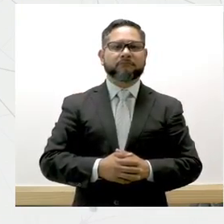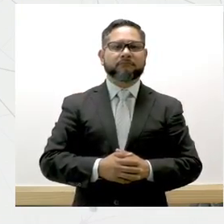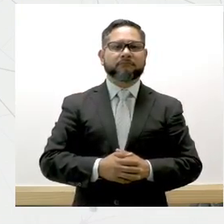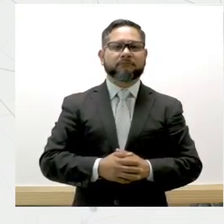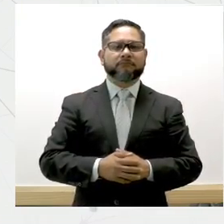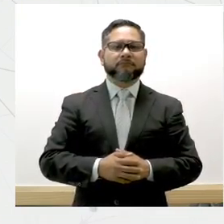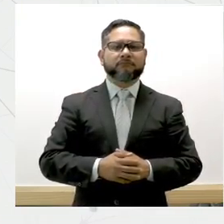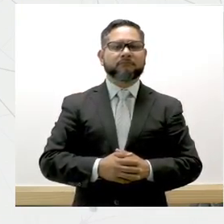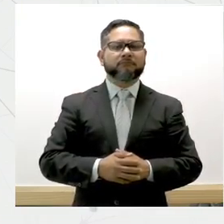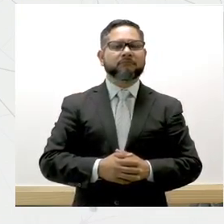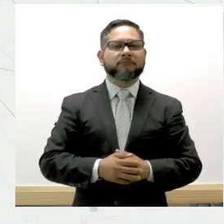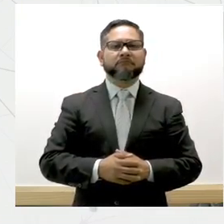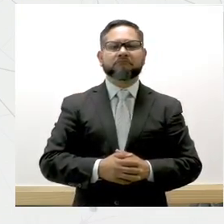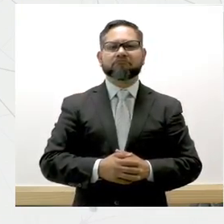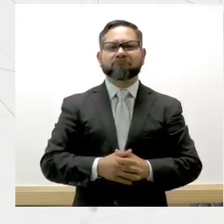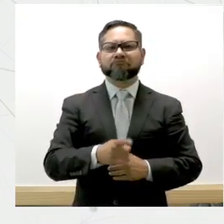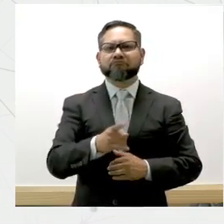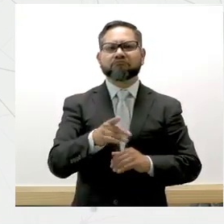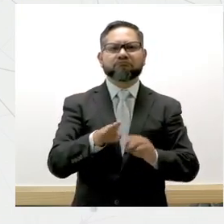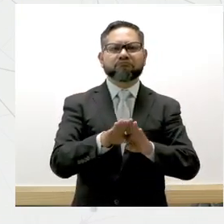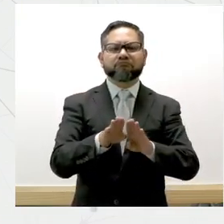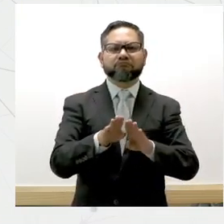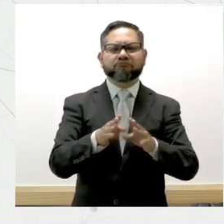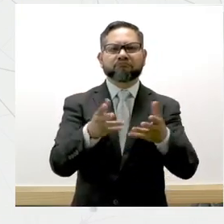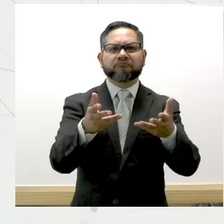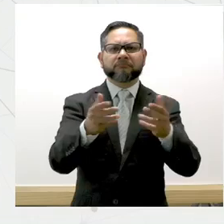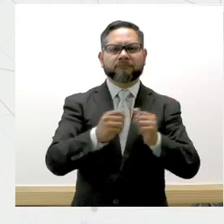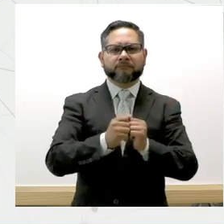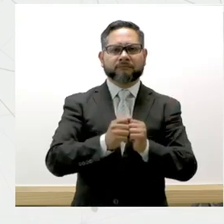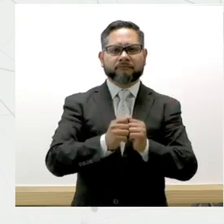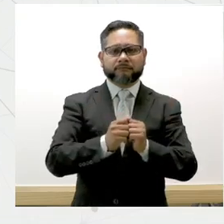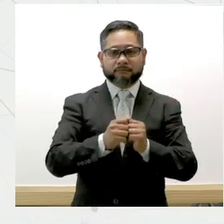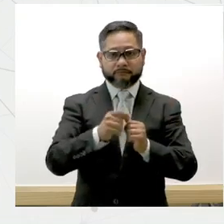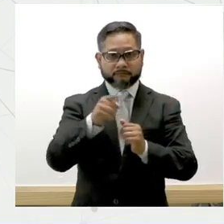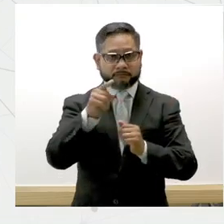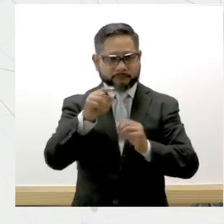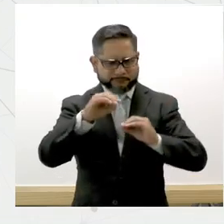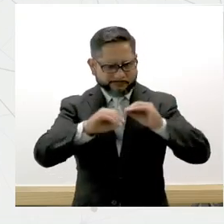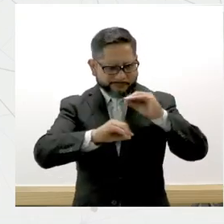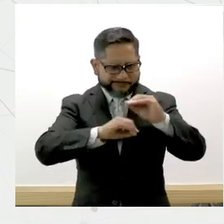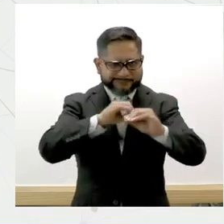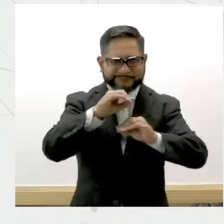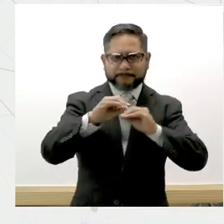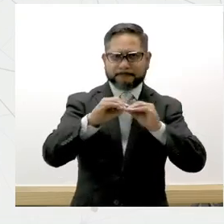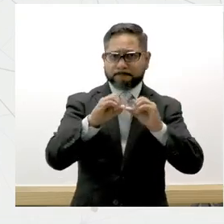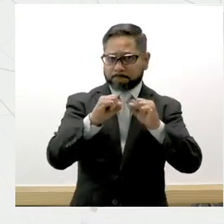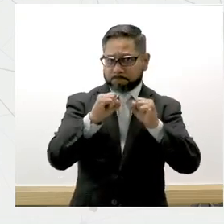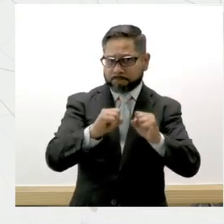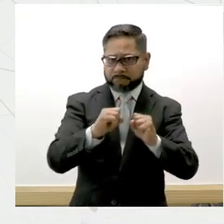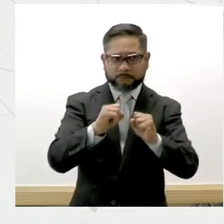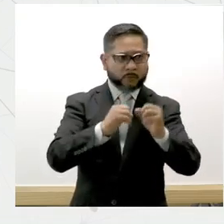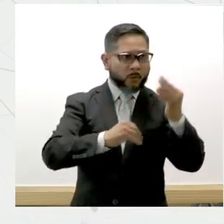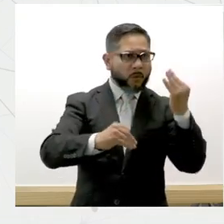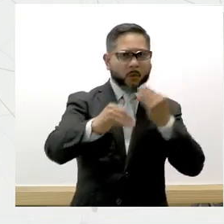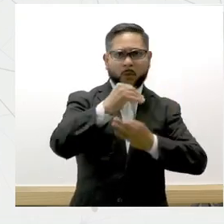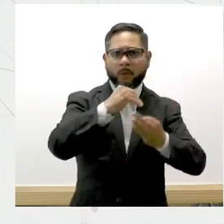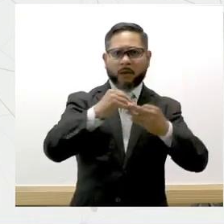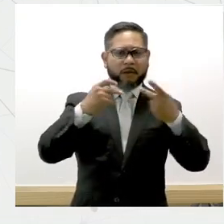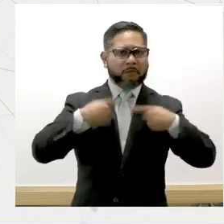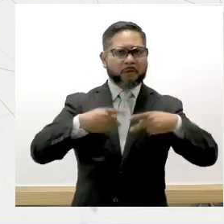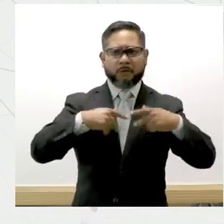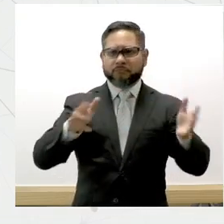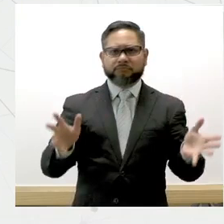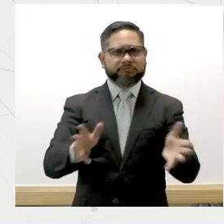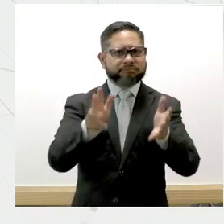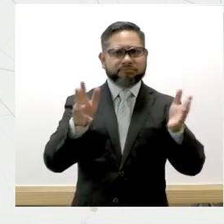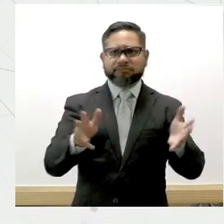¿Pero cómo lo vamos a hacer? ¿Nos vamos a asegurar que es un diseño, estrato de gobernanza que nos lo asegura para toda la sociedad? ¿O de repente vamos a promover nuevos siglos de